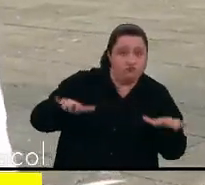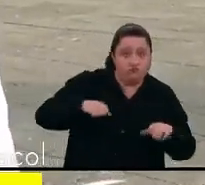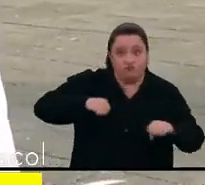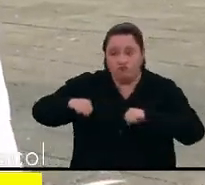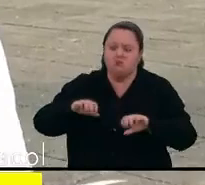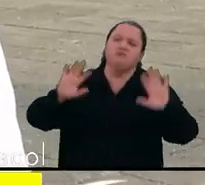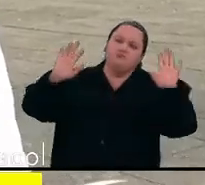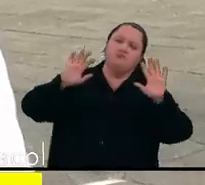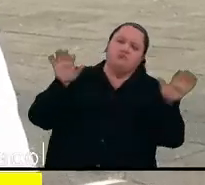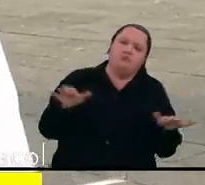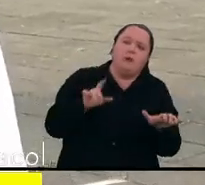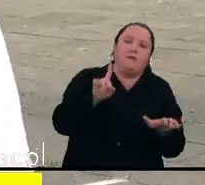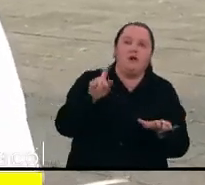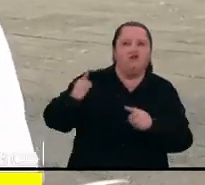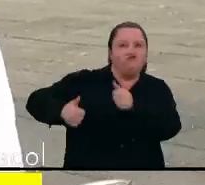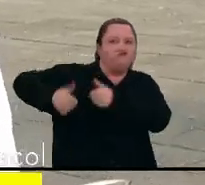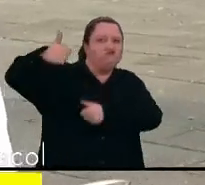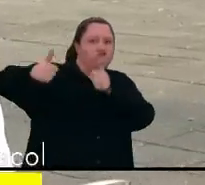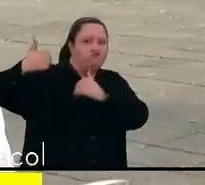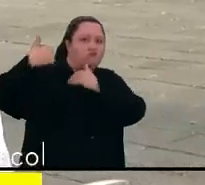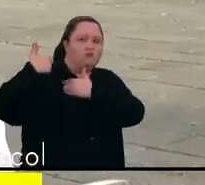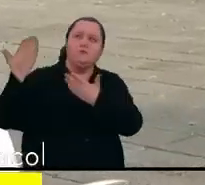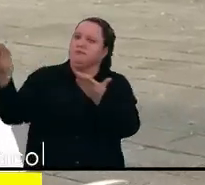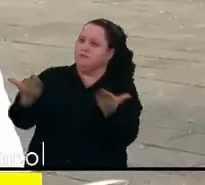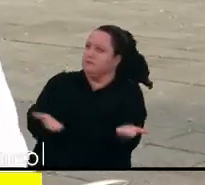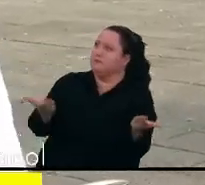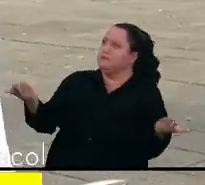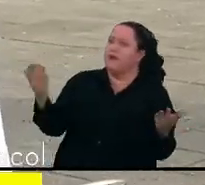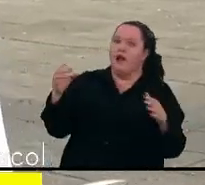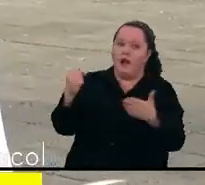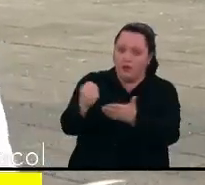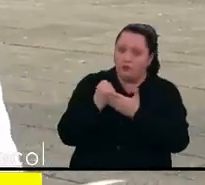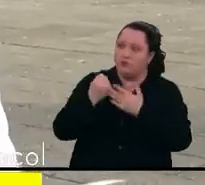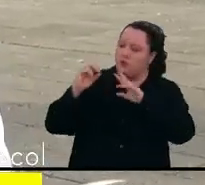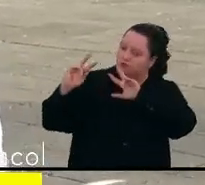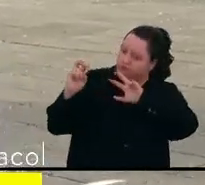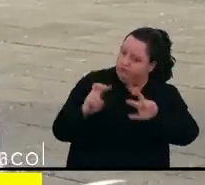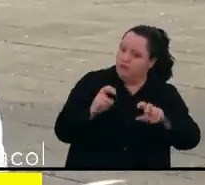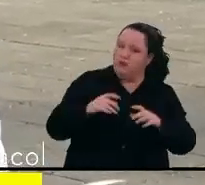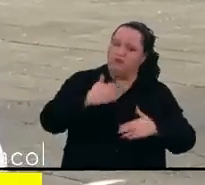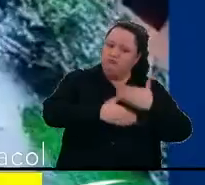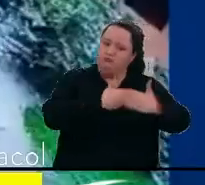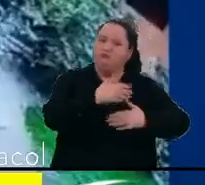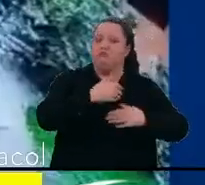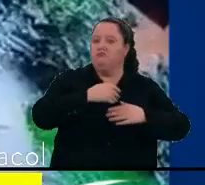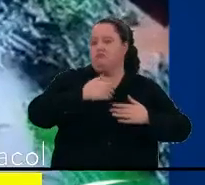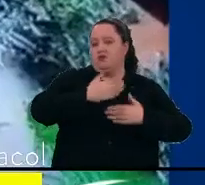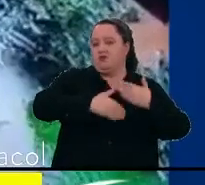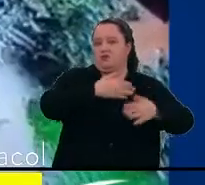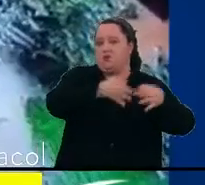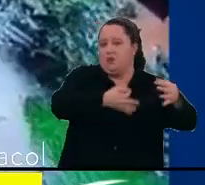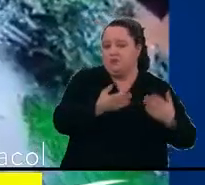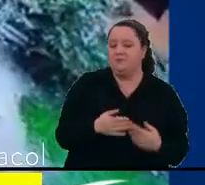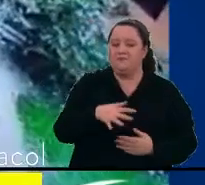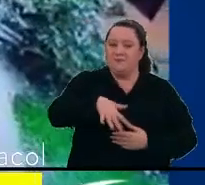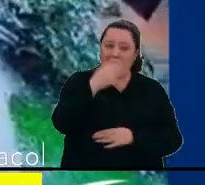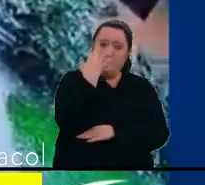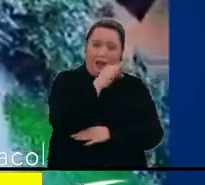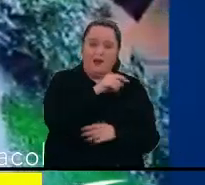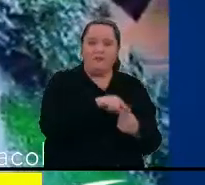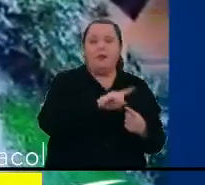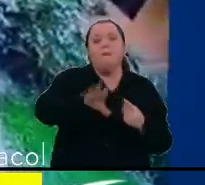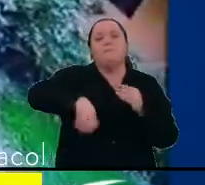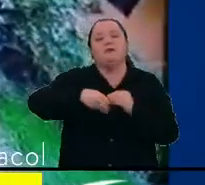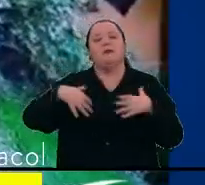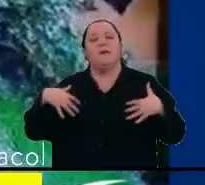muchas cosas pero queremos que las autoridades se pronuncien nos ayuden investigando y judicializando el caso de Palmira se suma al de